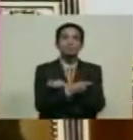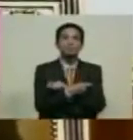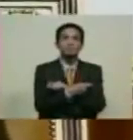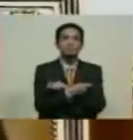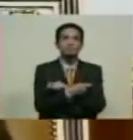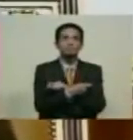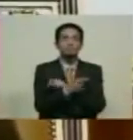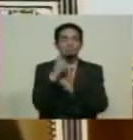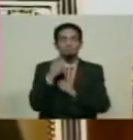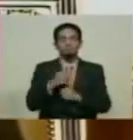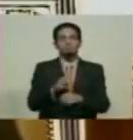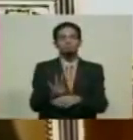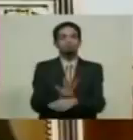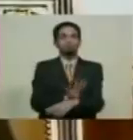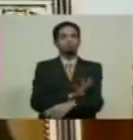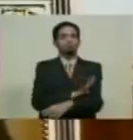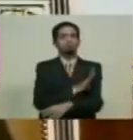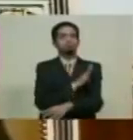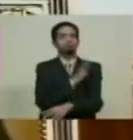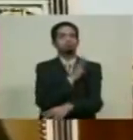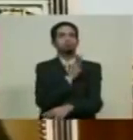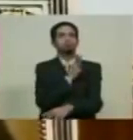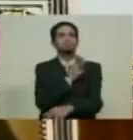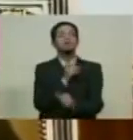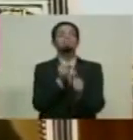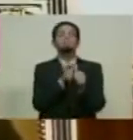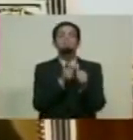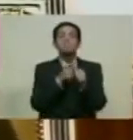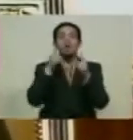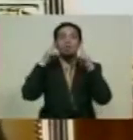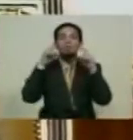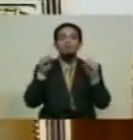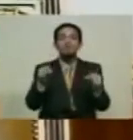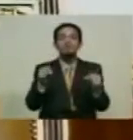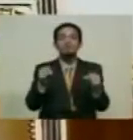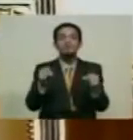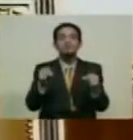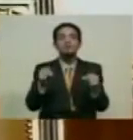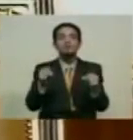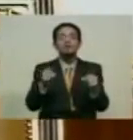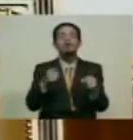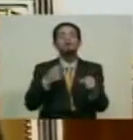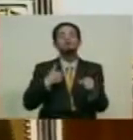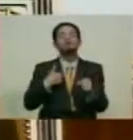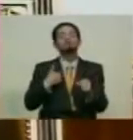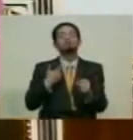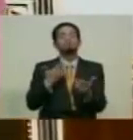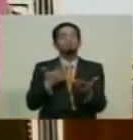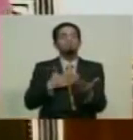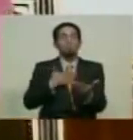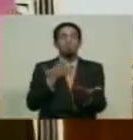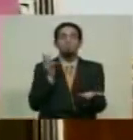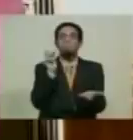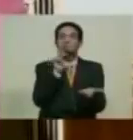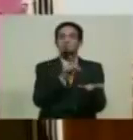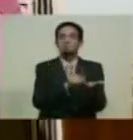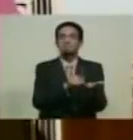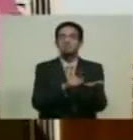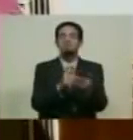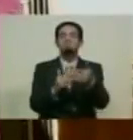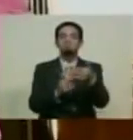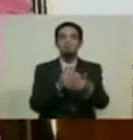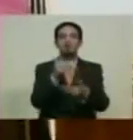una gran emoción, primero profesional, para un abogado poder participar en un